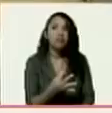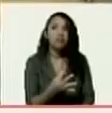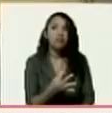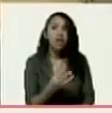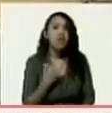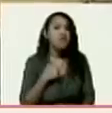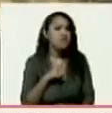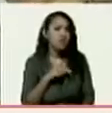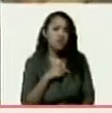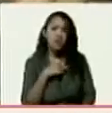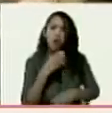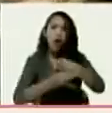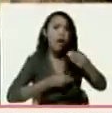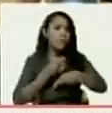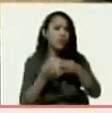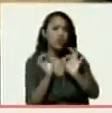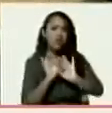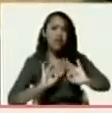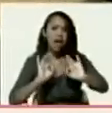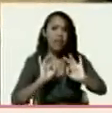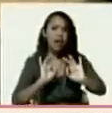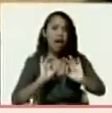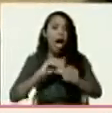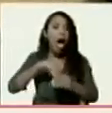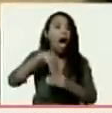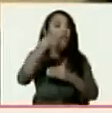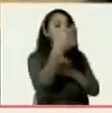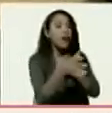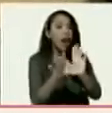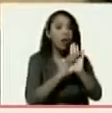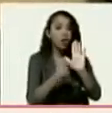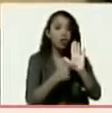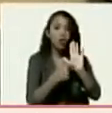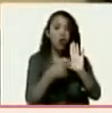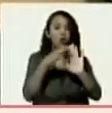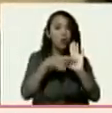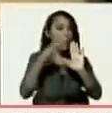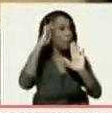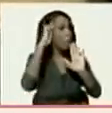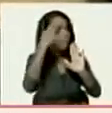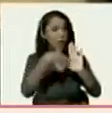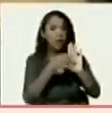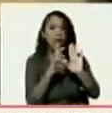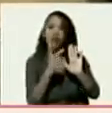Nosotros no hemos hecho nada que se salga de esta Constitución. Y